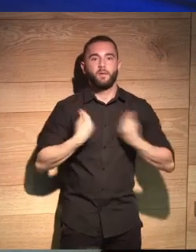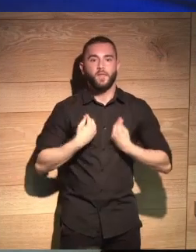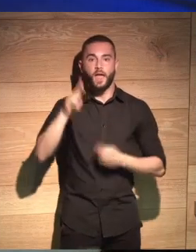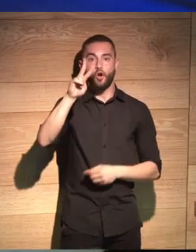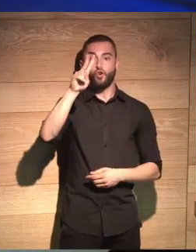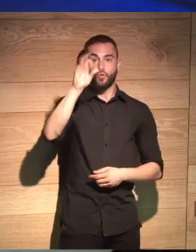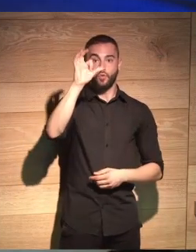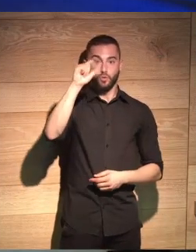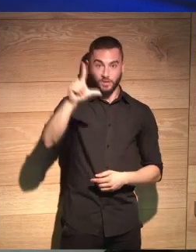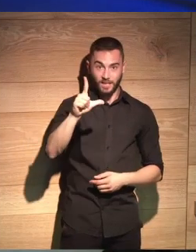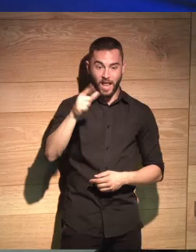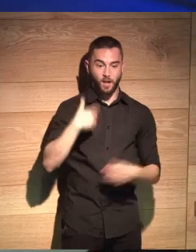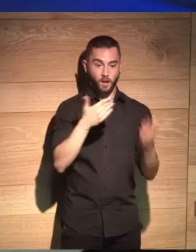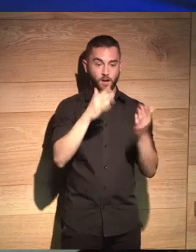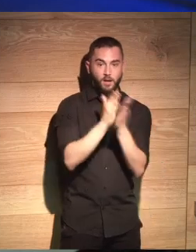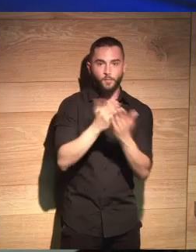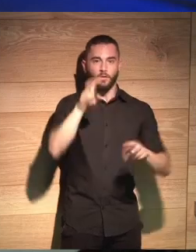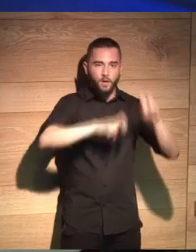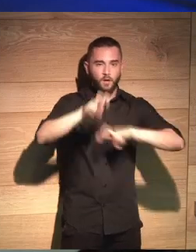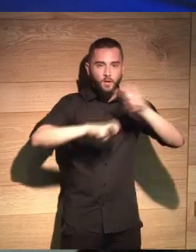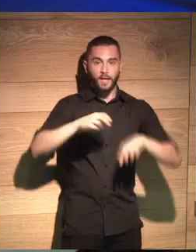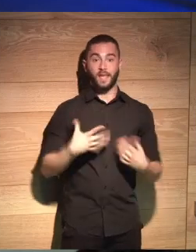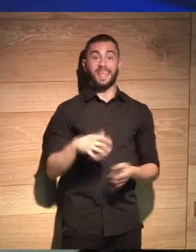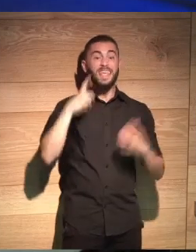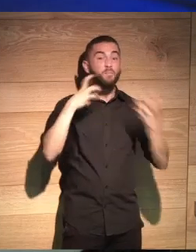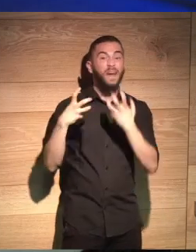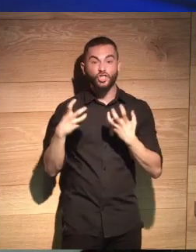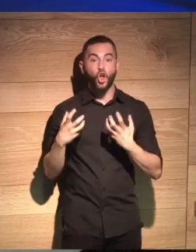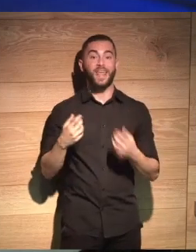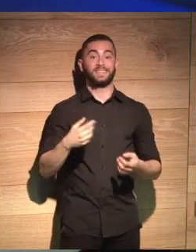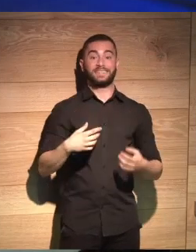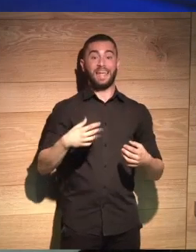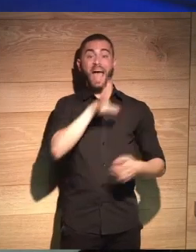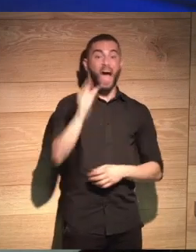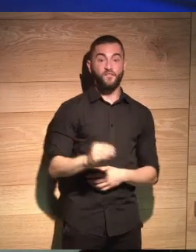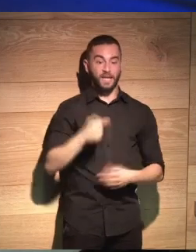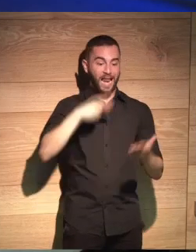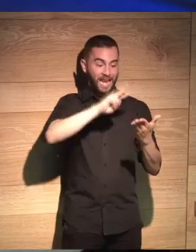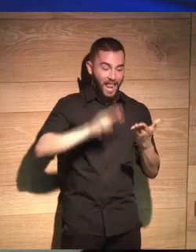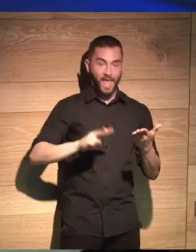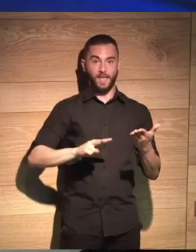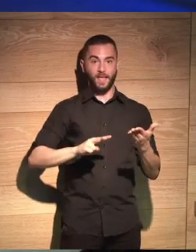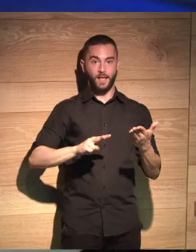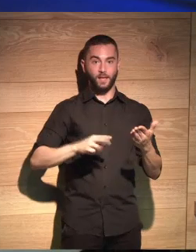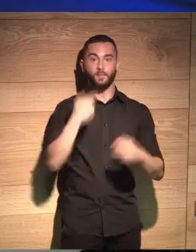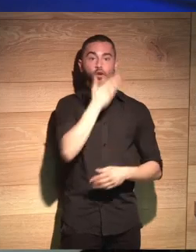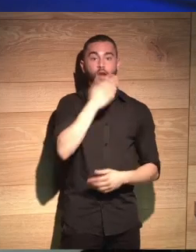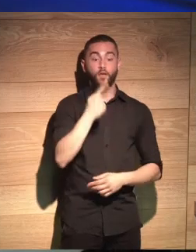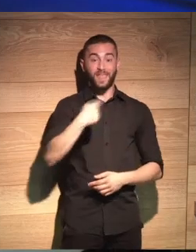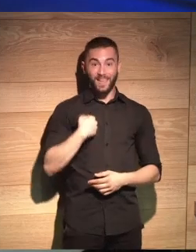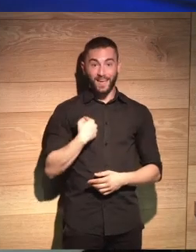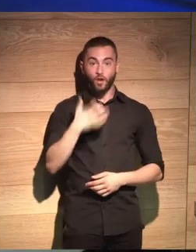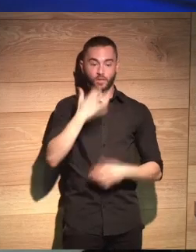me leí Impresiones de África y descubrí que no era verdad lo que me decían en el colegio, que si quería escribir en